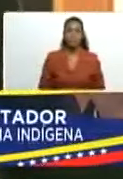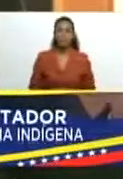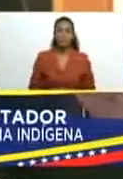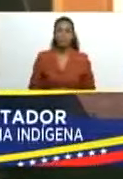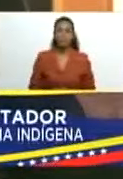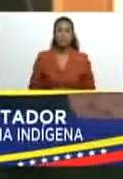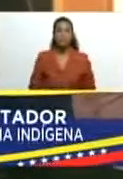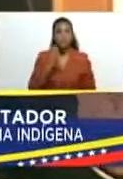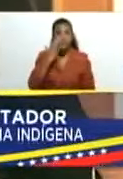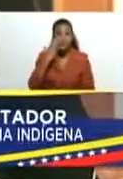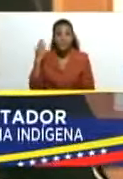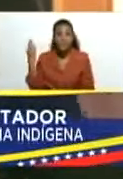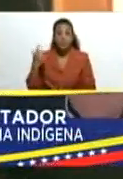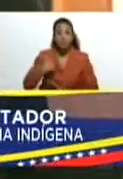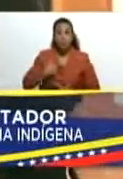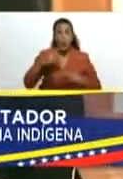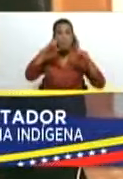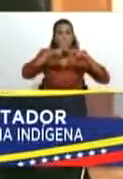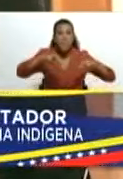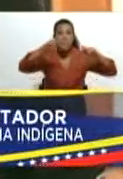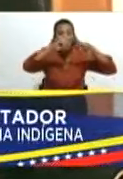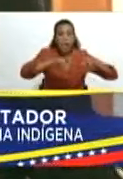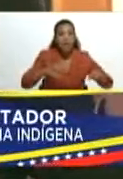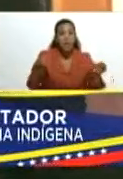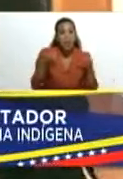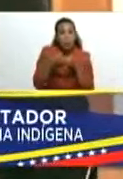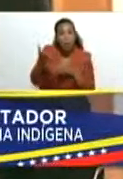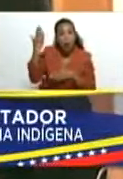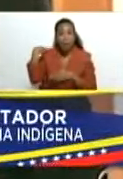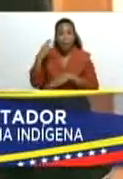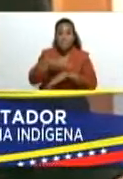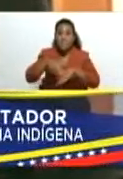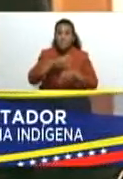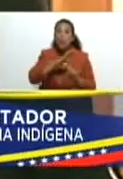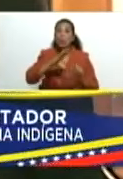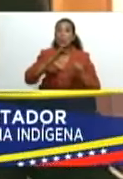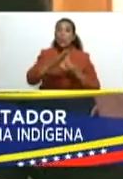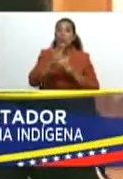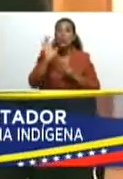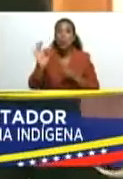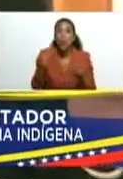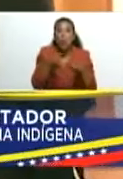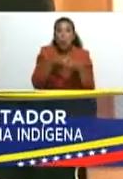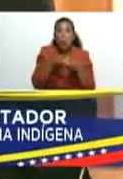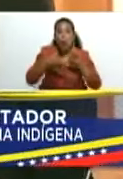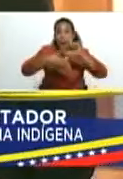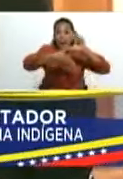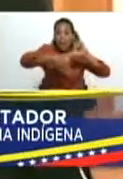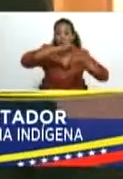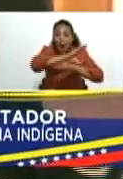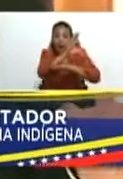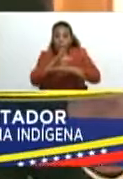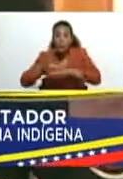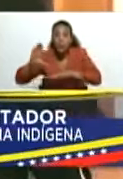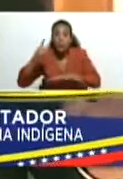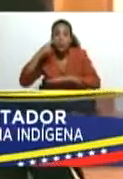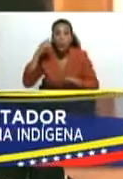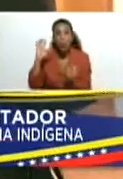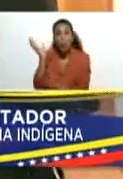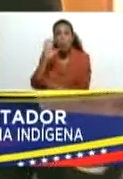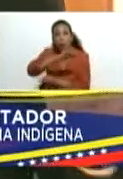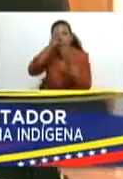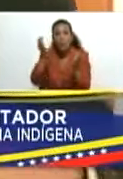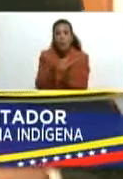hice, presidente, por instrucción suya, en la reunión de ministros de cultura del grupo latinoamericano y caribeño de la Cumbre